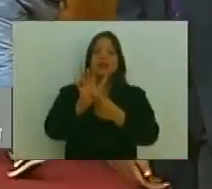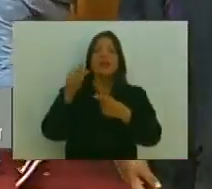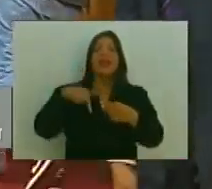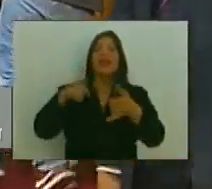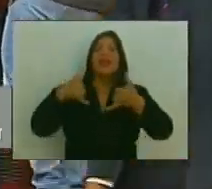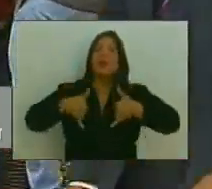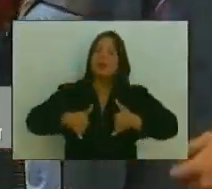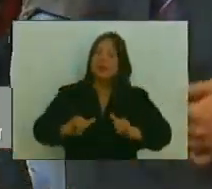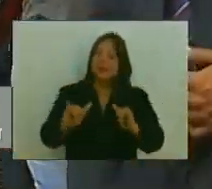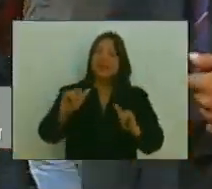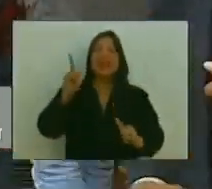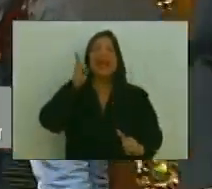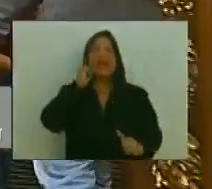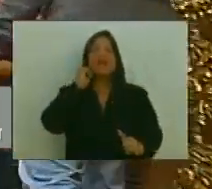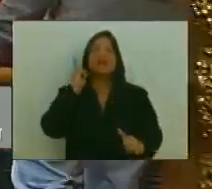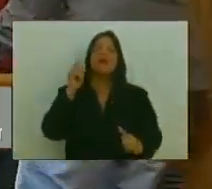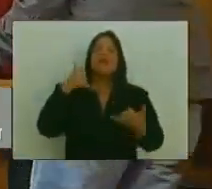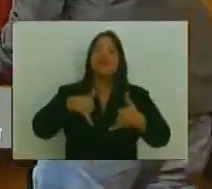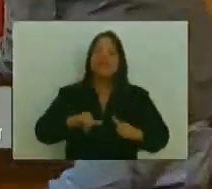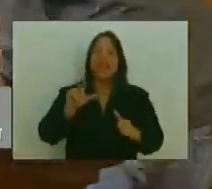hija, Lucía Valentina.